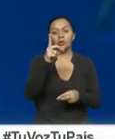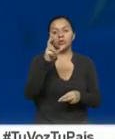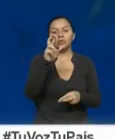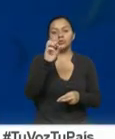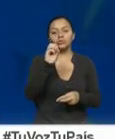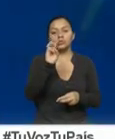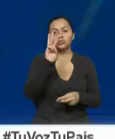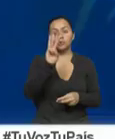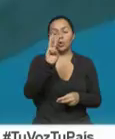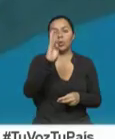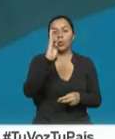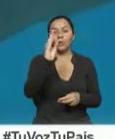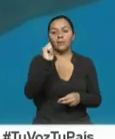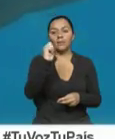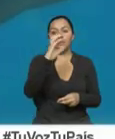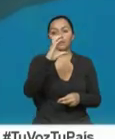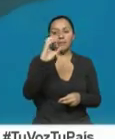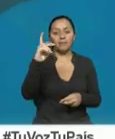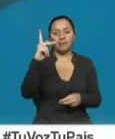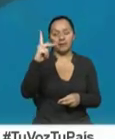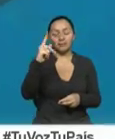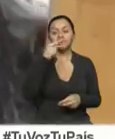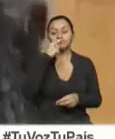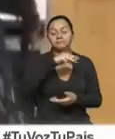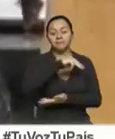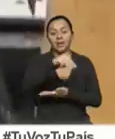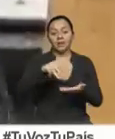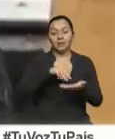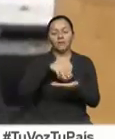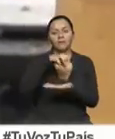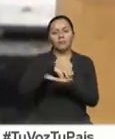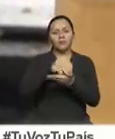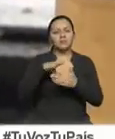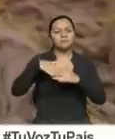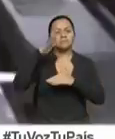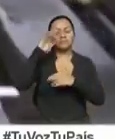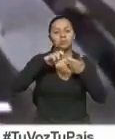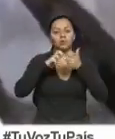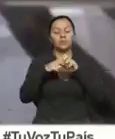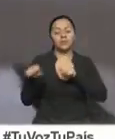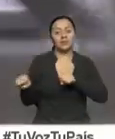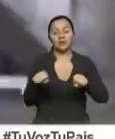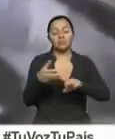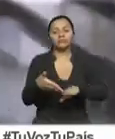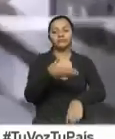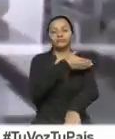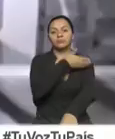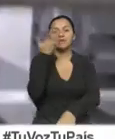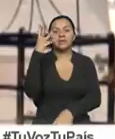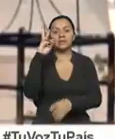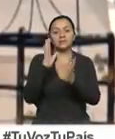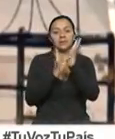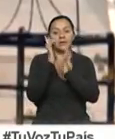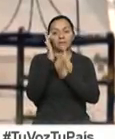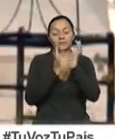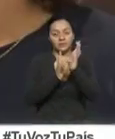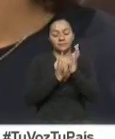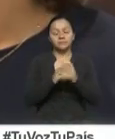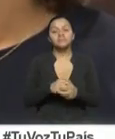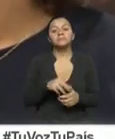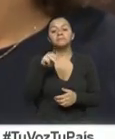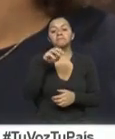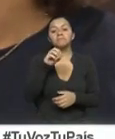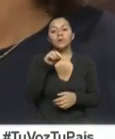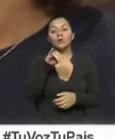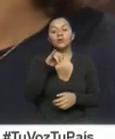esta cifra, 20 empresas se encuentran en Manabí, una de las provincias más afectadas por el terremoto del pasado 16 de abril. Mónica